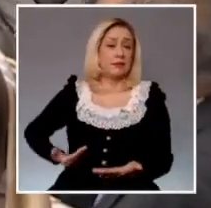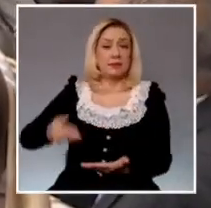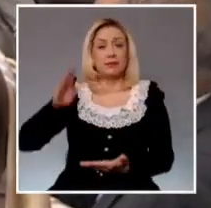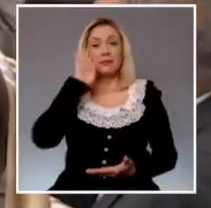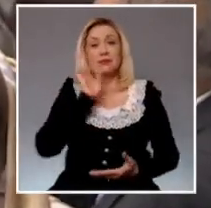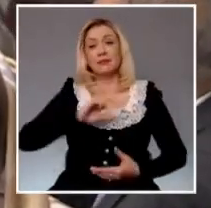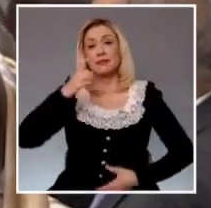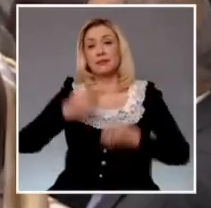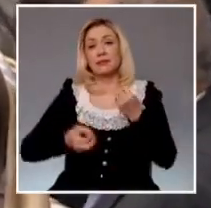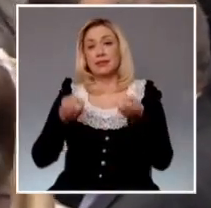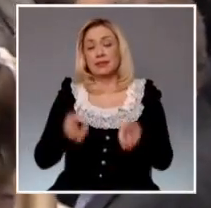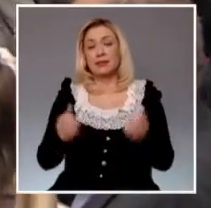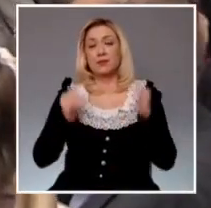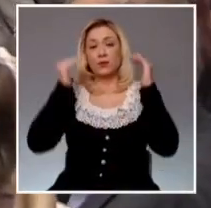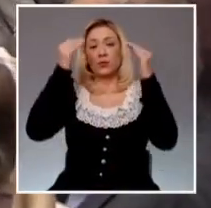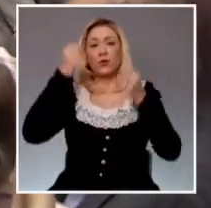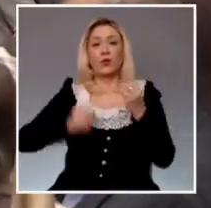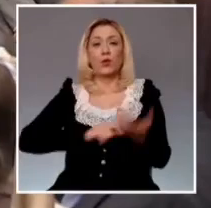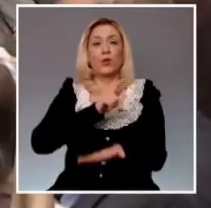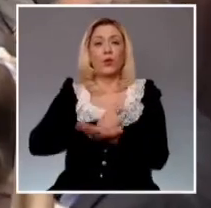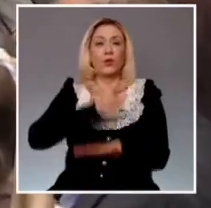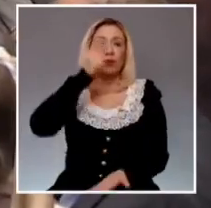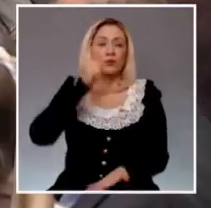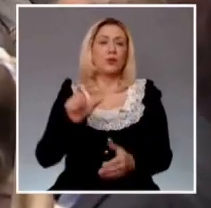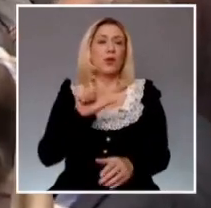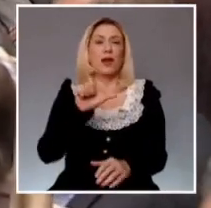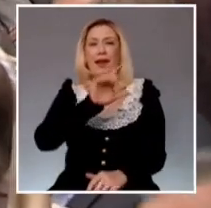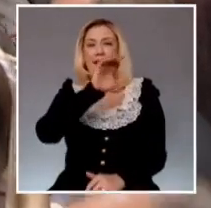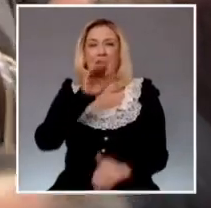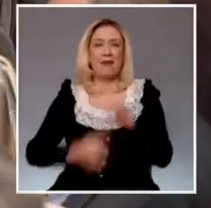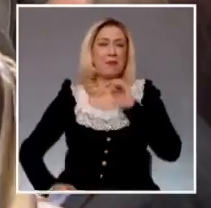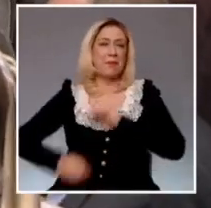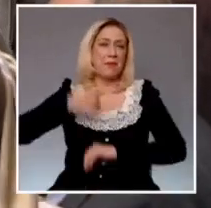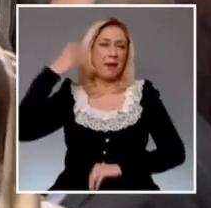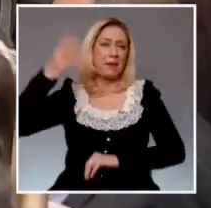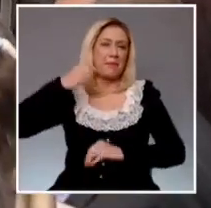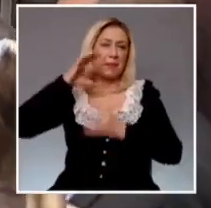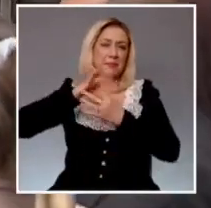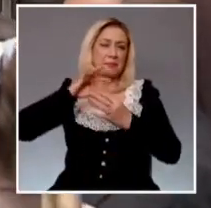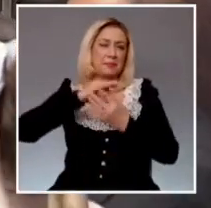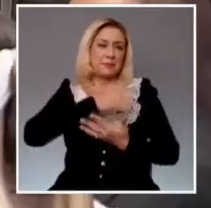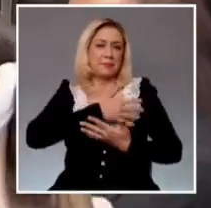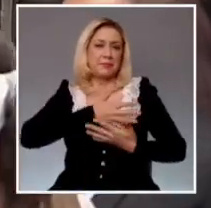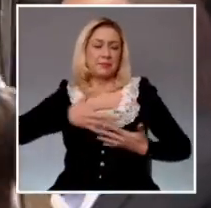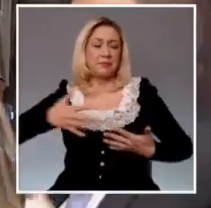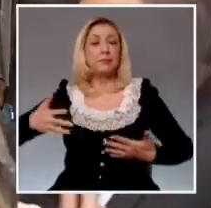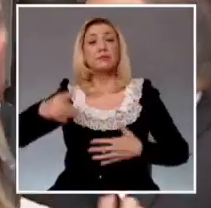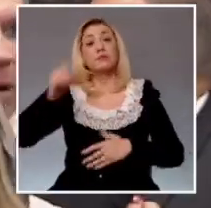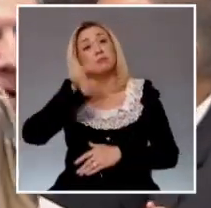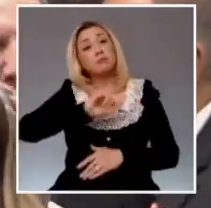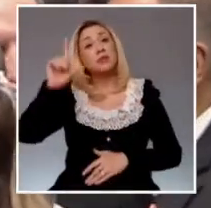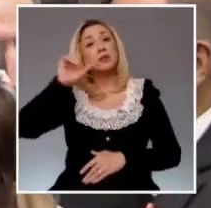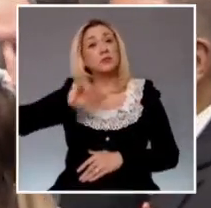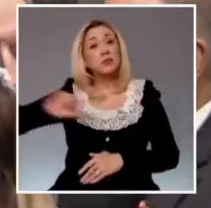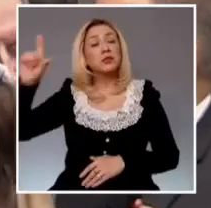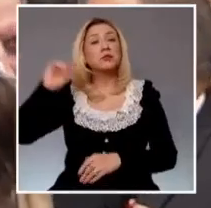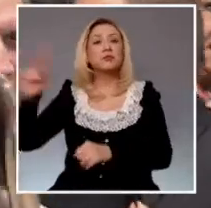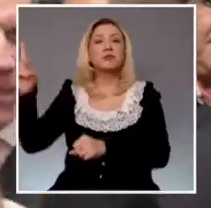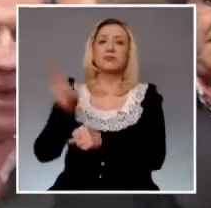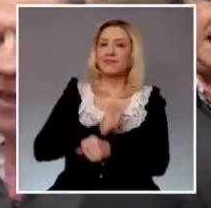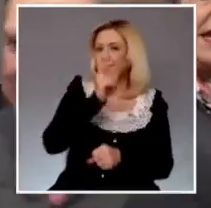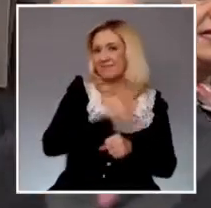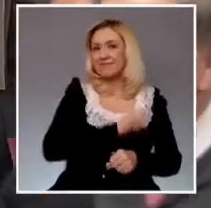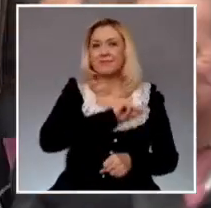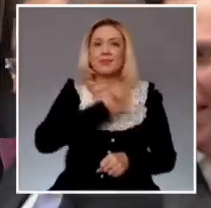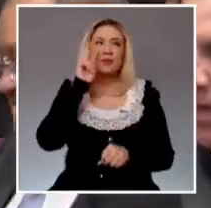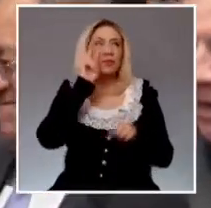informe de labores de la ministra presidenta Norma Lucía Piña Hernández, destacadas personalidades reconocieron el trabajo desempeñado por el